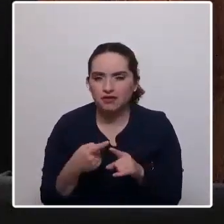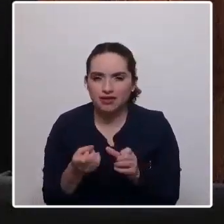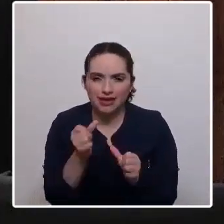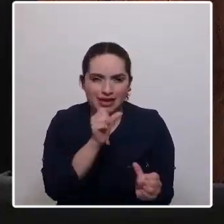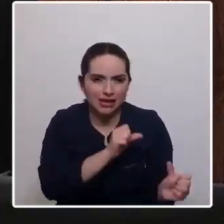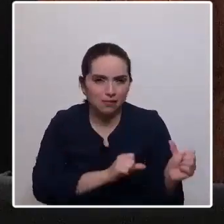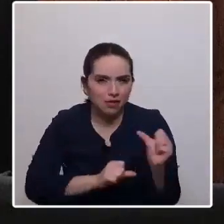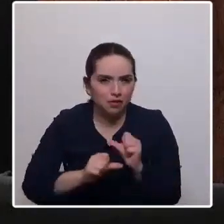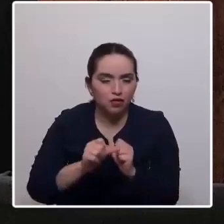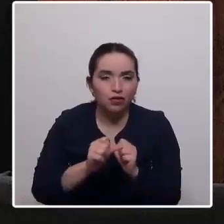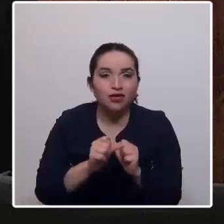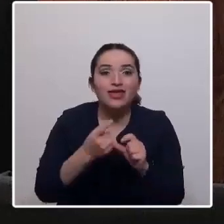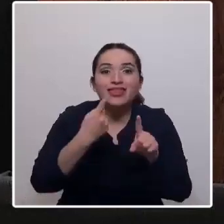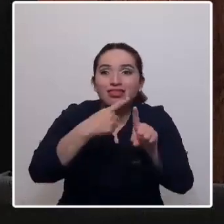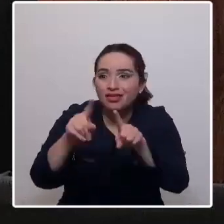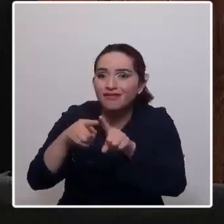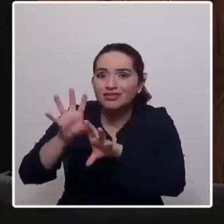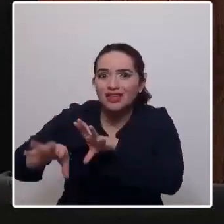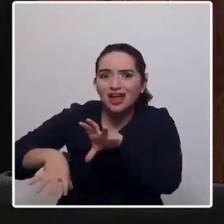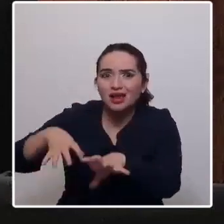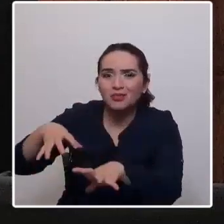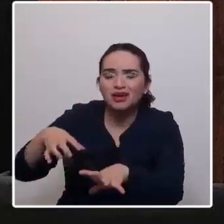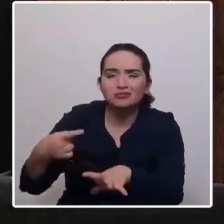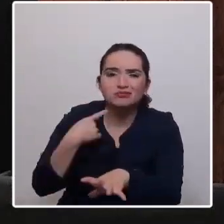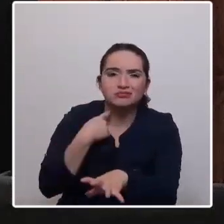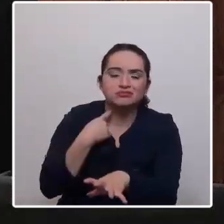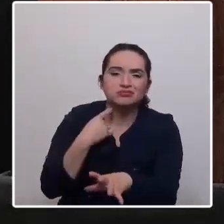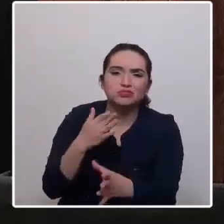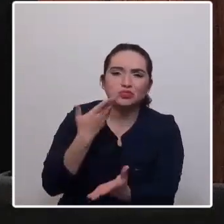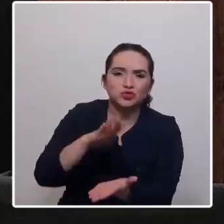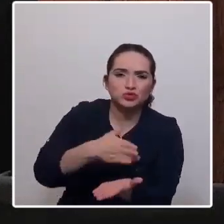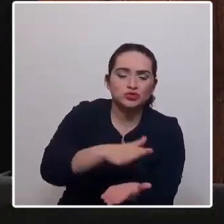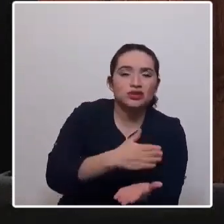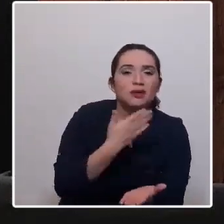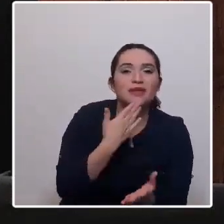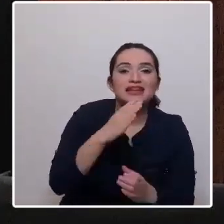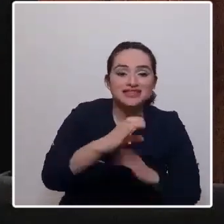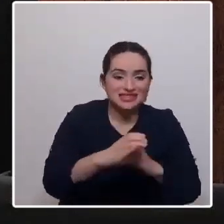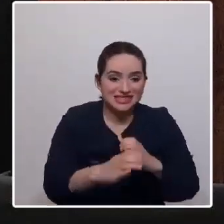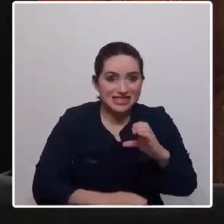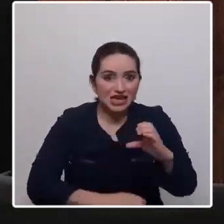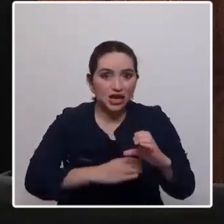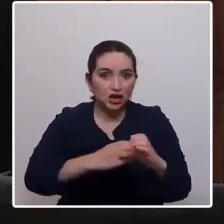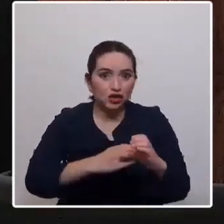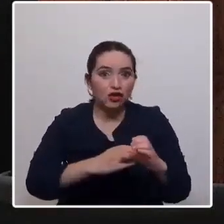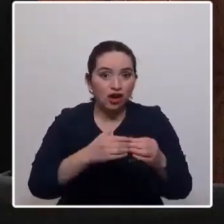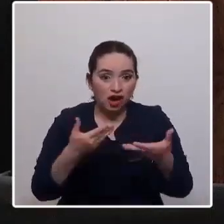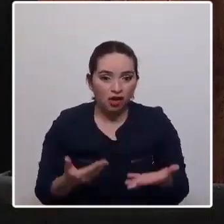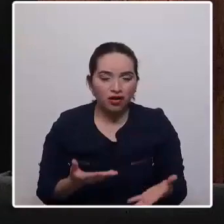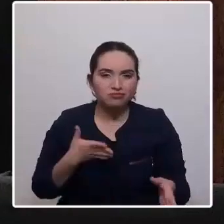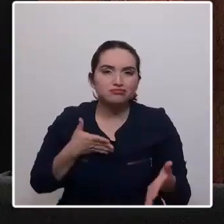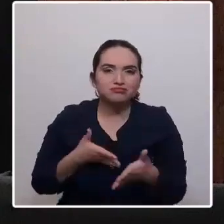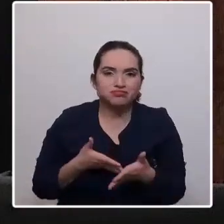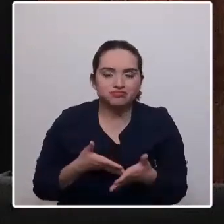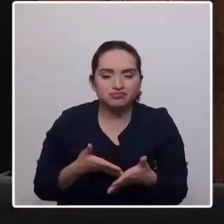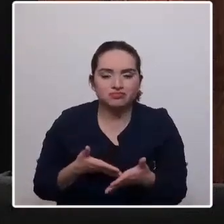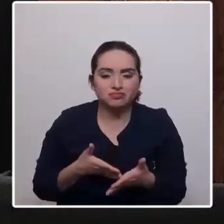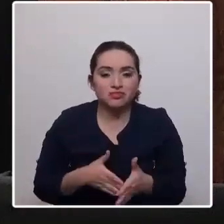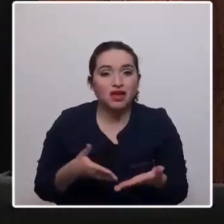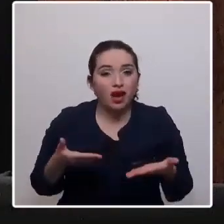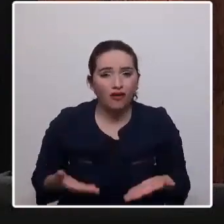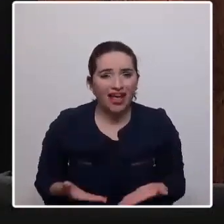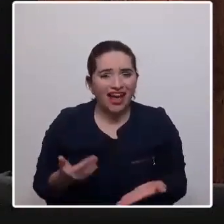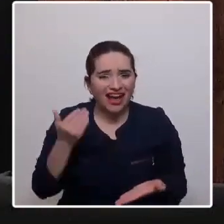destruyen la biodiversidad y alteran los ciclos biogenéticos, que están en estos precisos momentos al borde